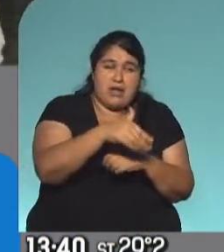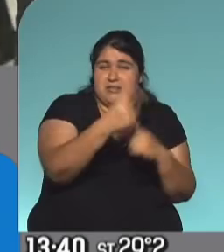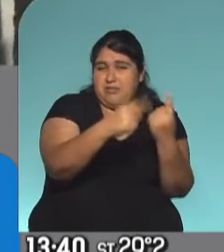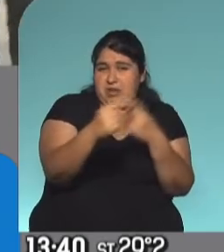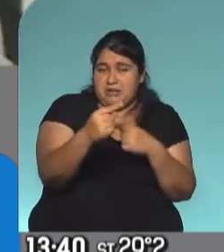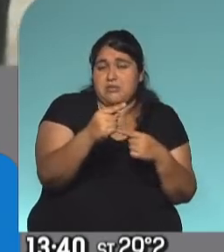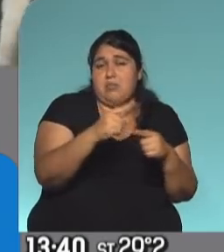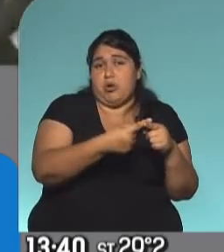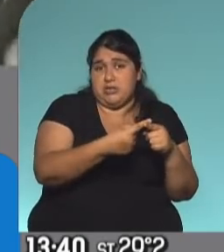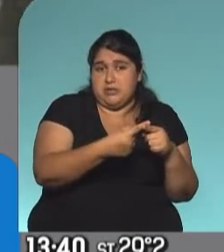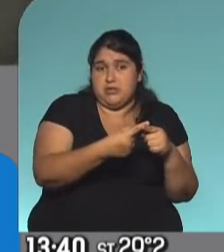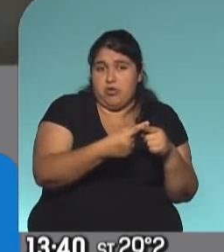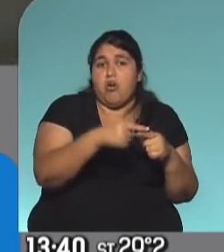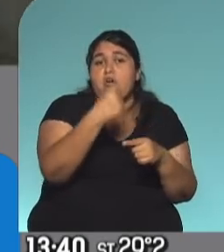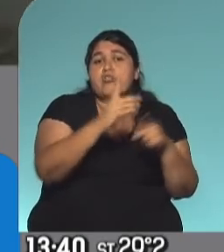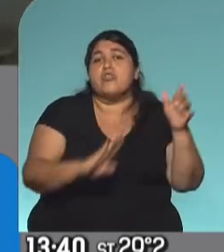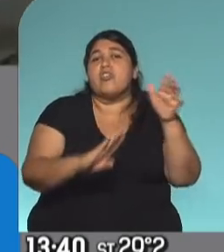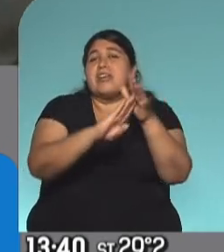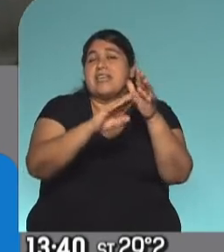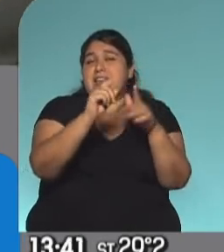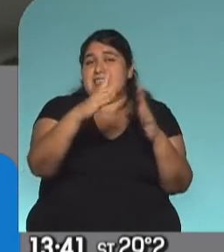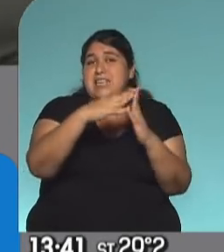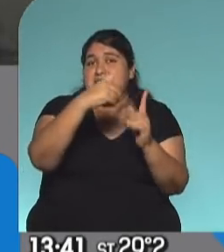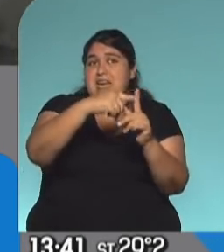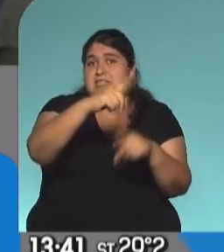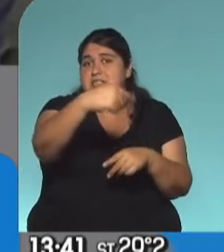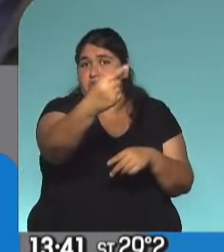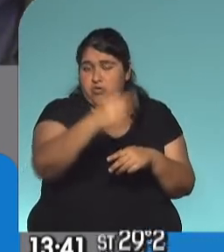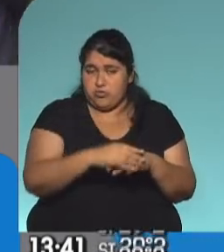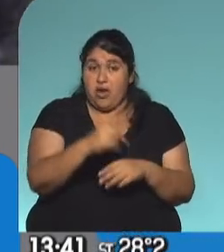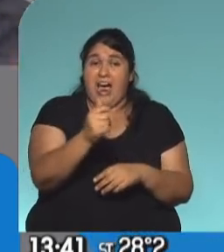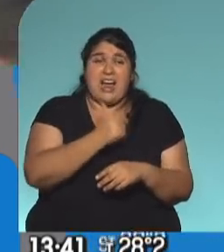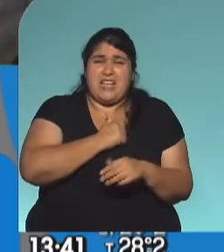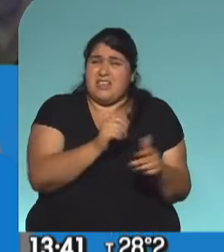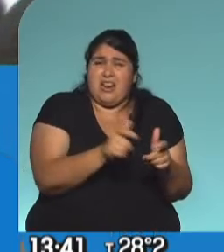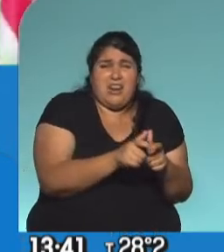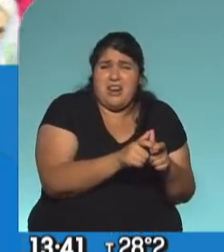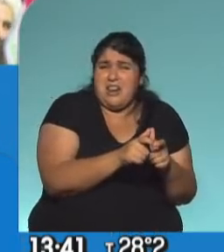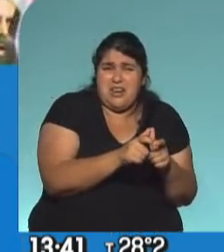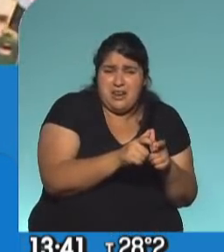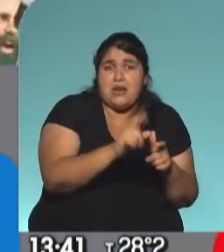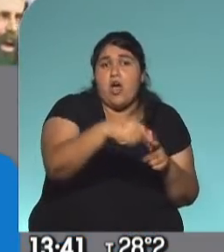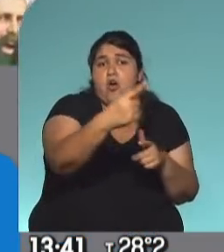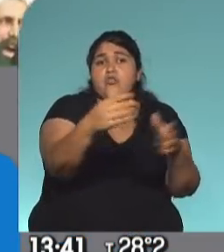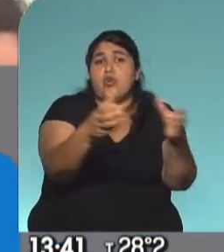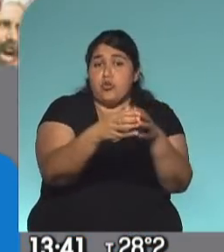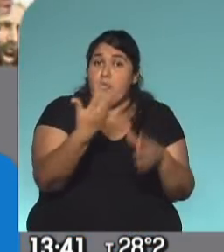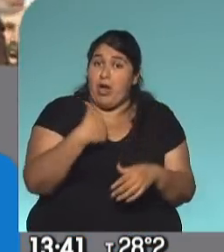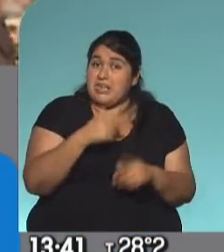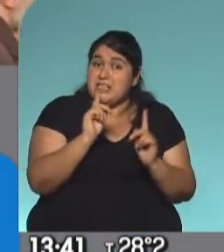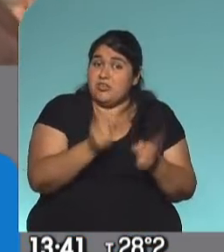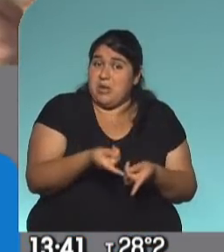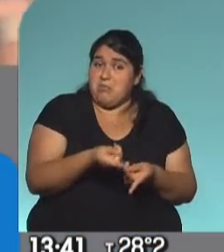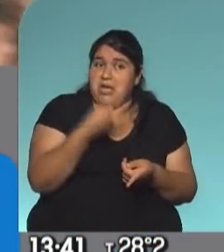y con líderes de las iglesias orientales, se habla poco, el catolicismo es pequeñísimo en Irak, hay grupos argentinos, les digo, si